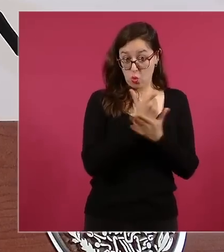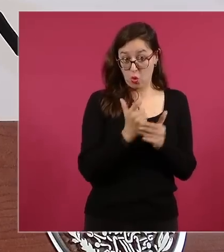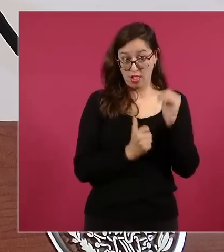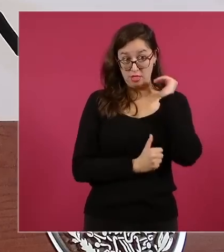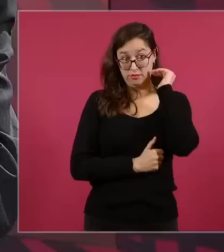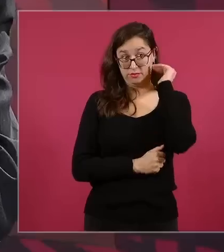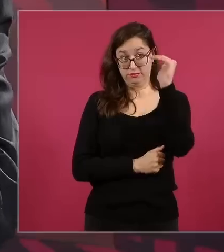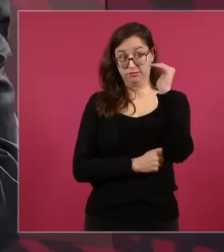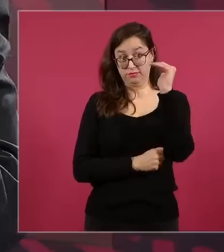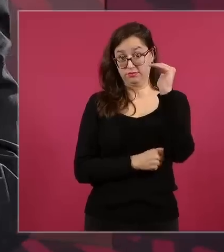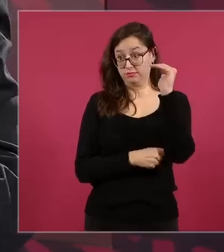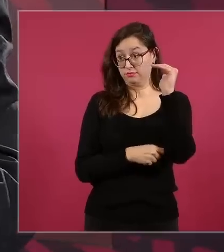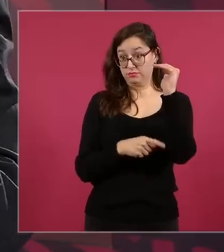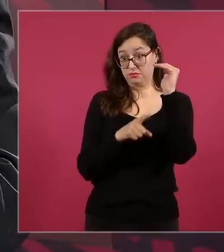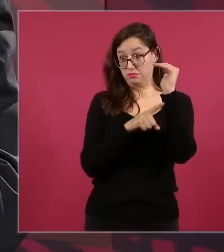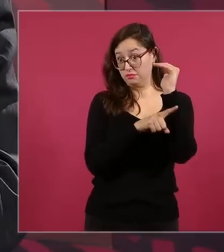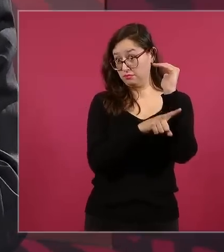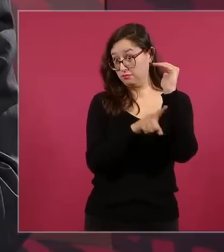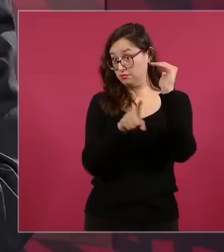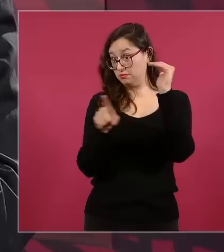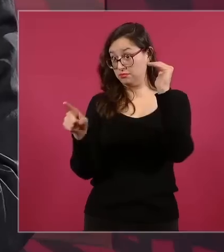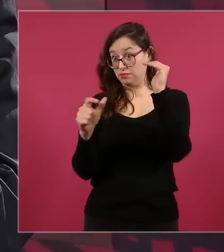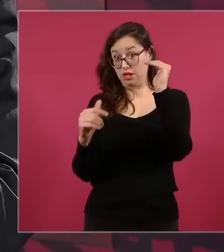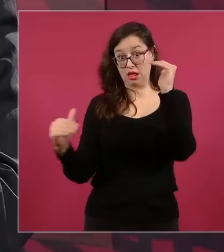el presidente de la República.